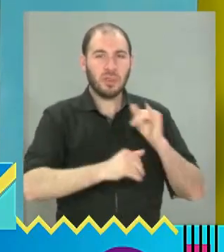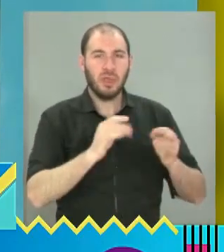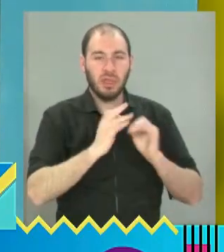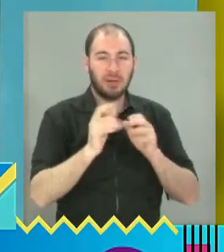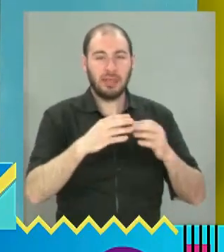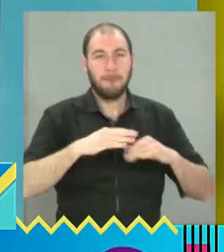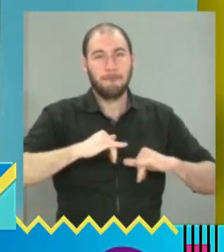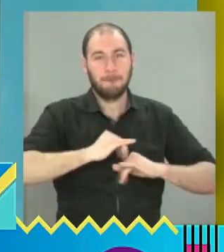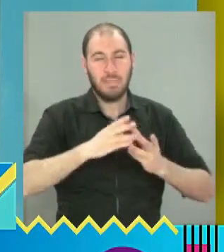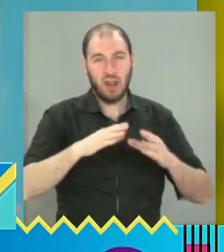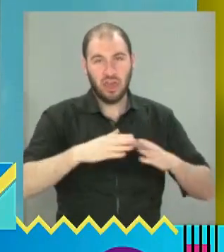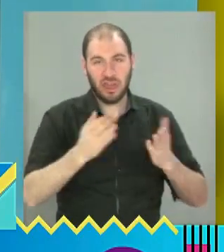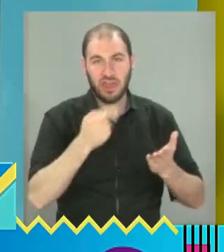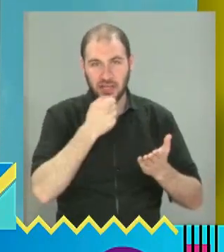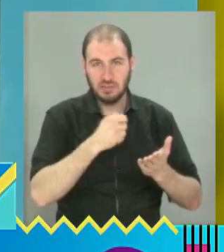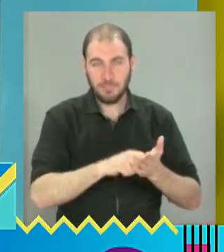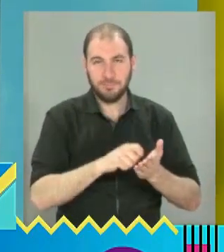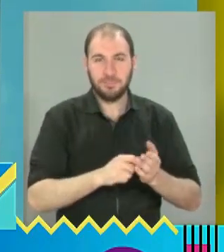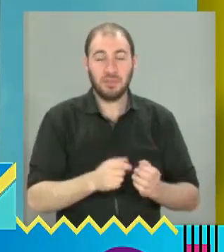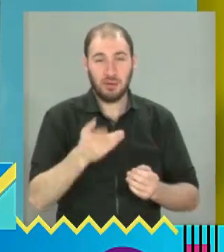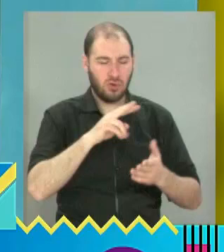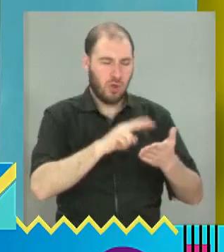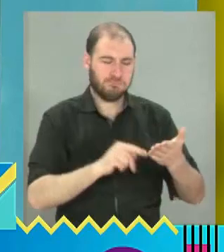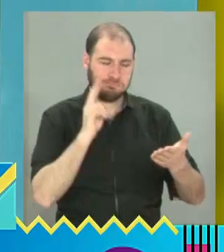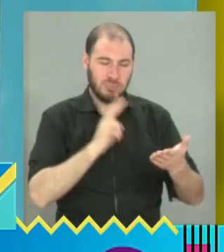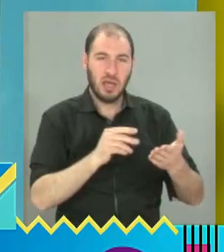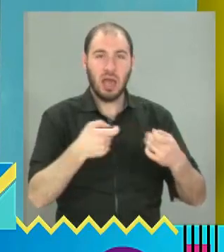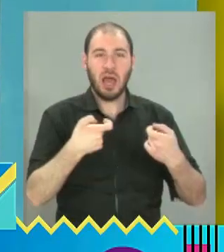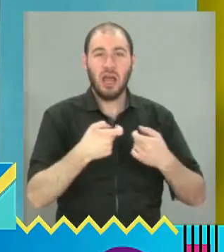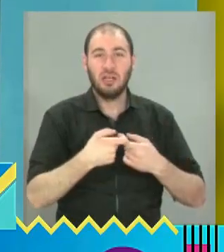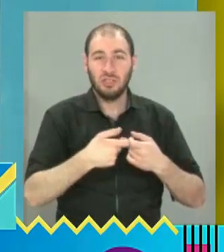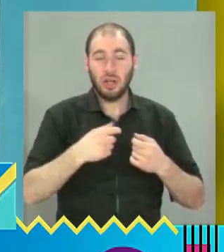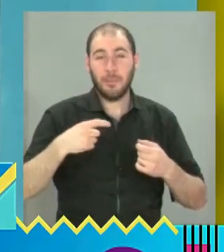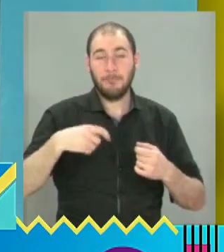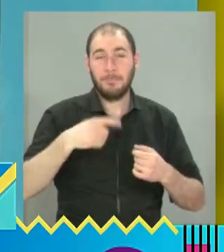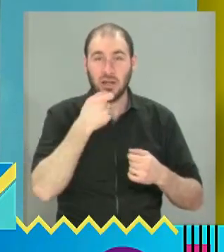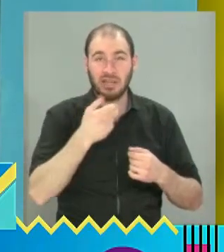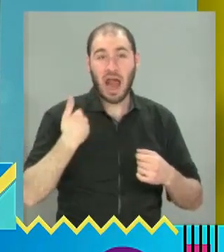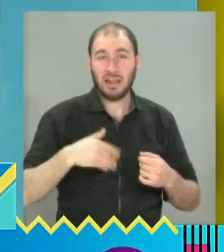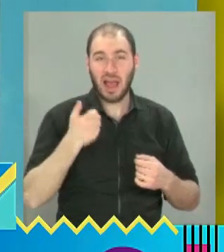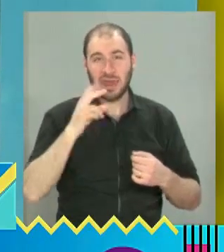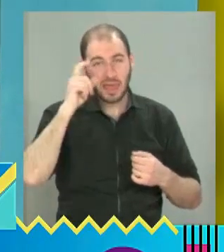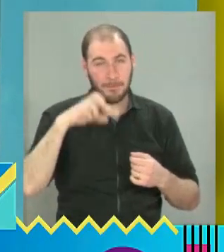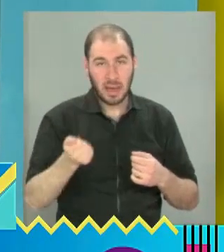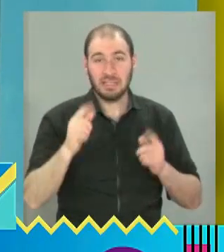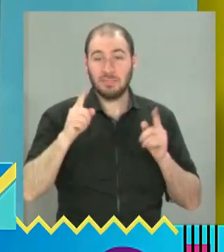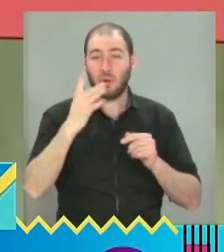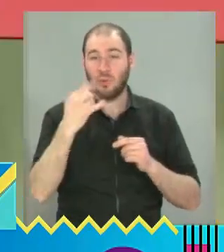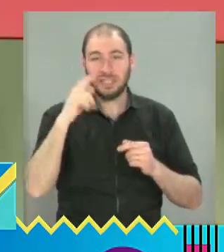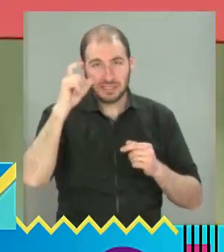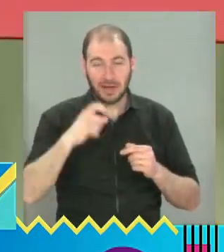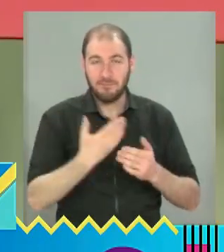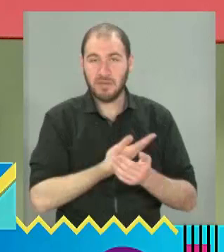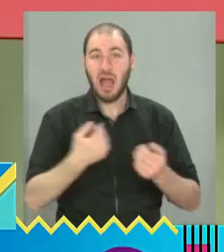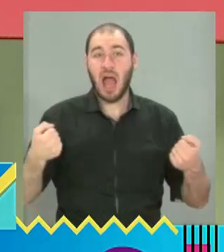tratamiento periodístico. Y una nota que leía también dice que la Asociación de Entidades Periodísticas Argentinas, ADEPA, y UNICEF cerraron